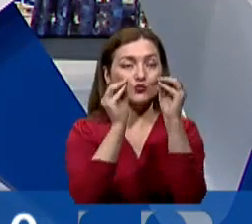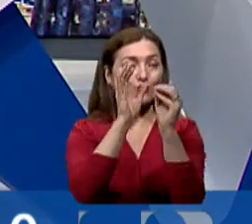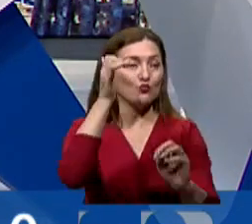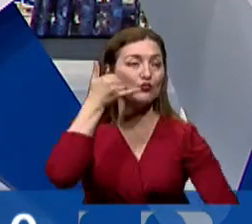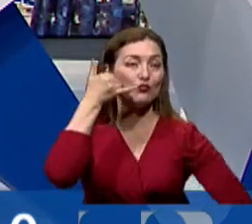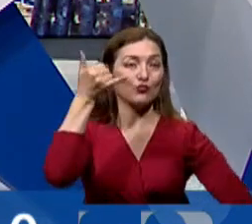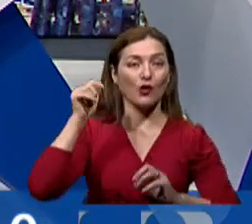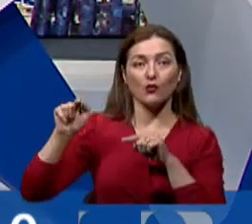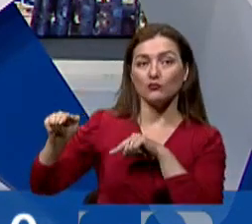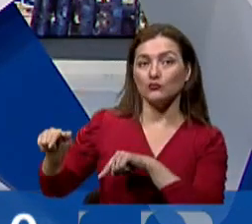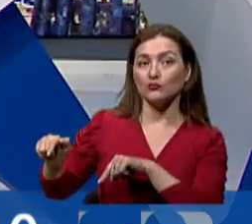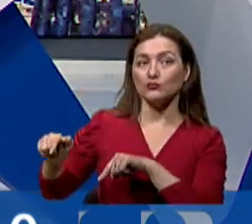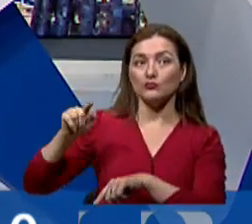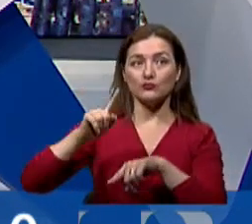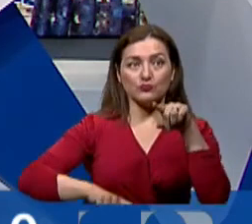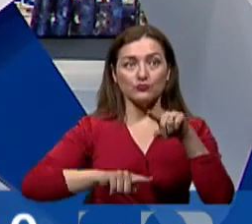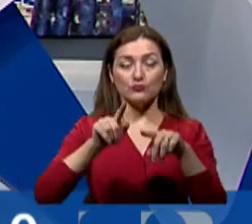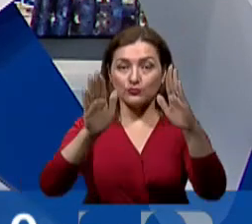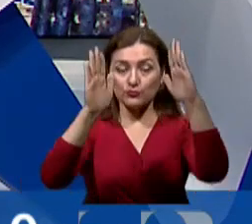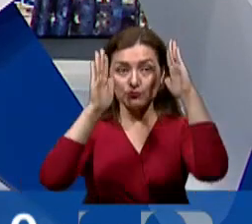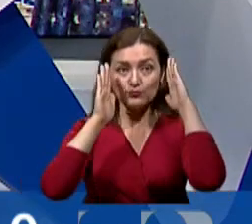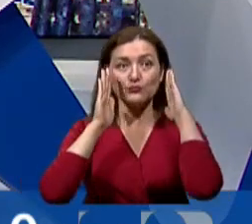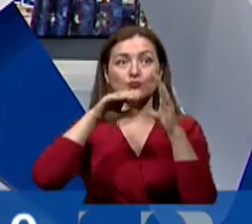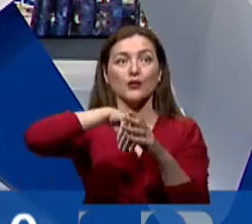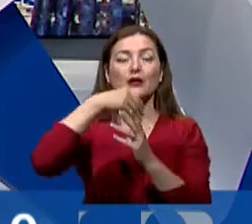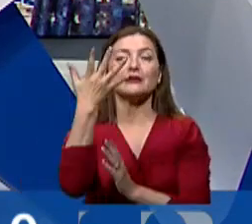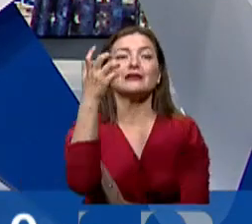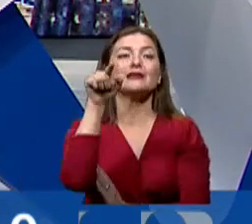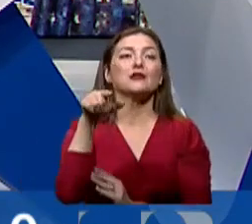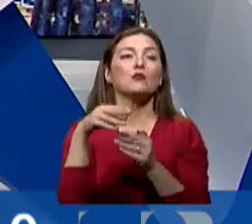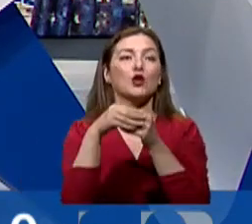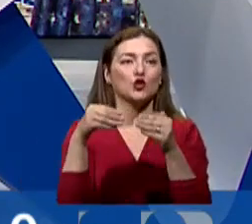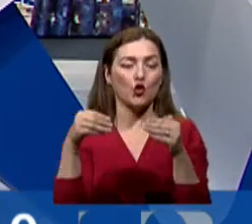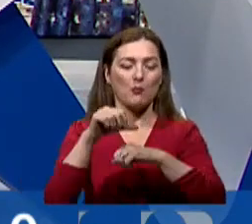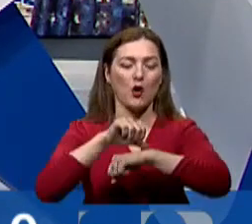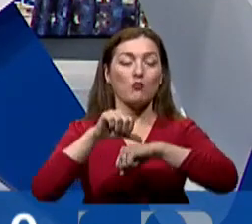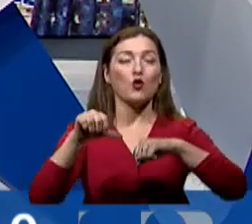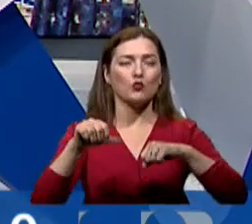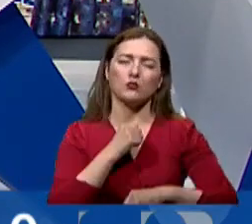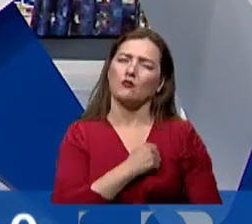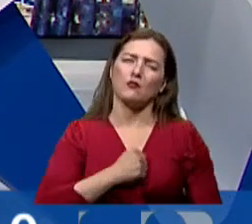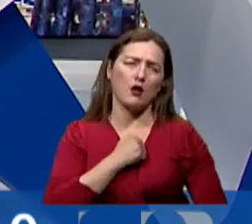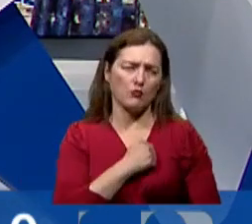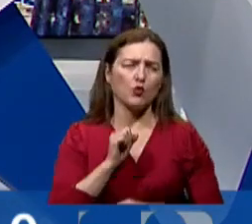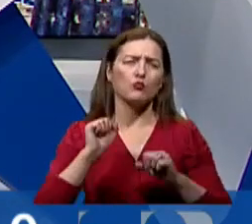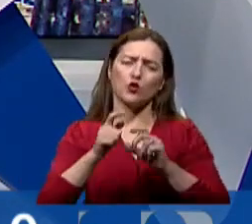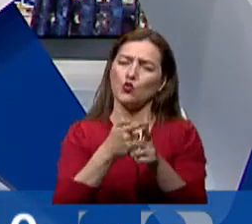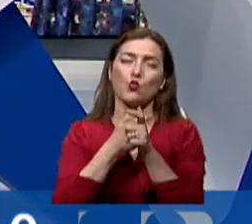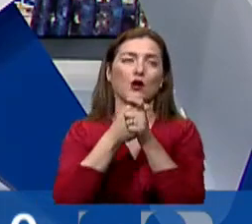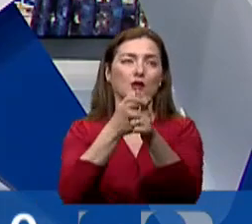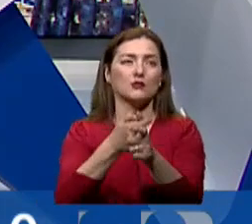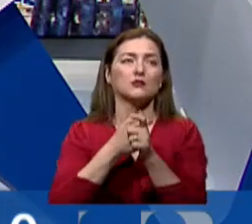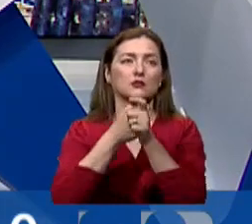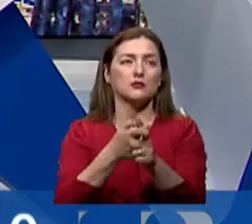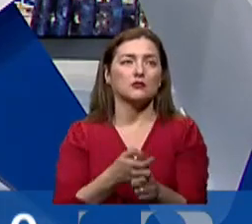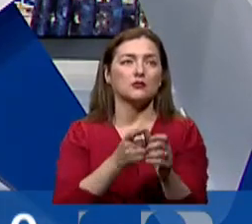teléfono, necesitamos, amigos televidentes, escuche bien, recaudar $15,000, cada uno de nosotros de urgencia, de